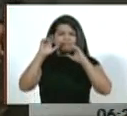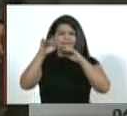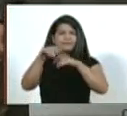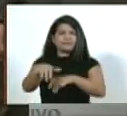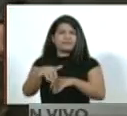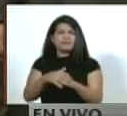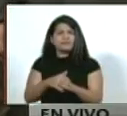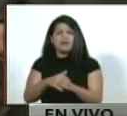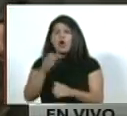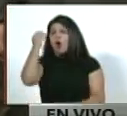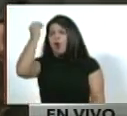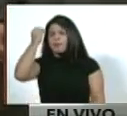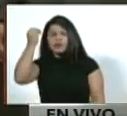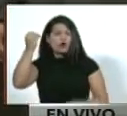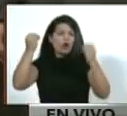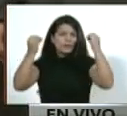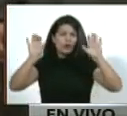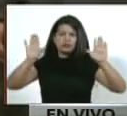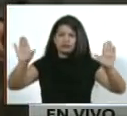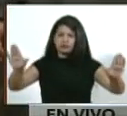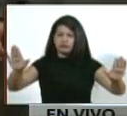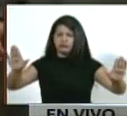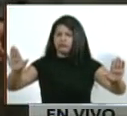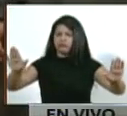con sus convicciones y con sus ideas.